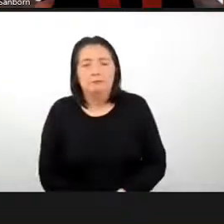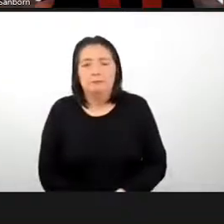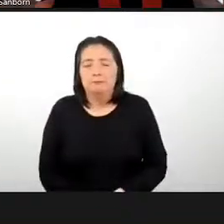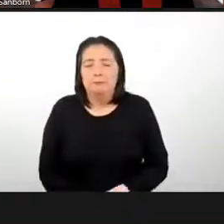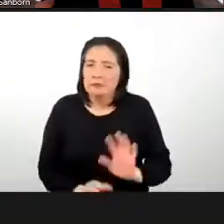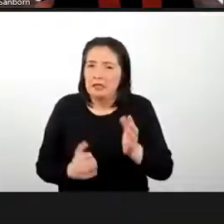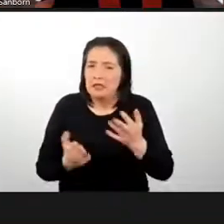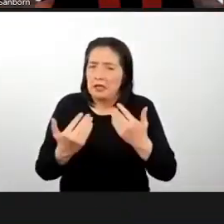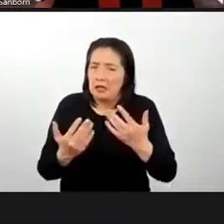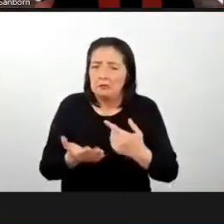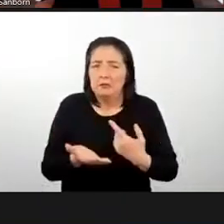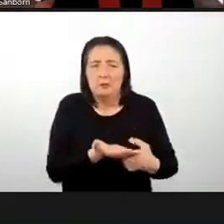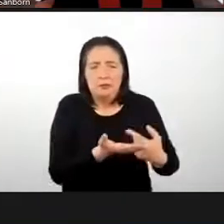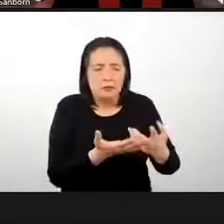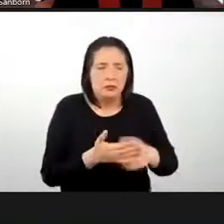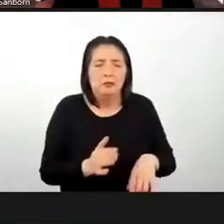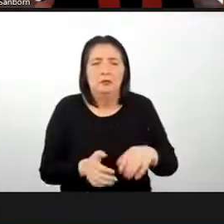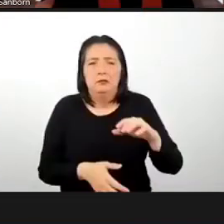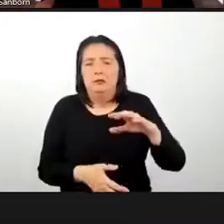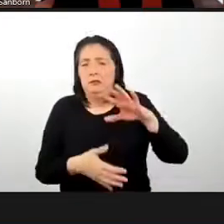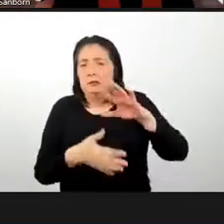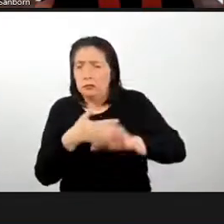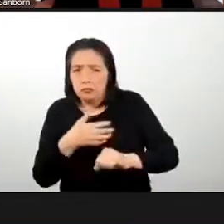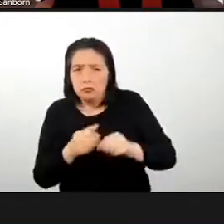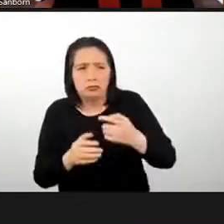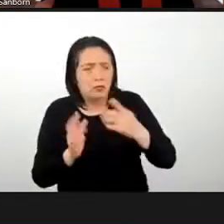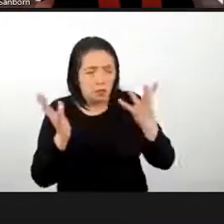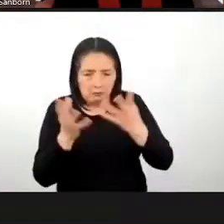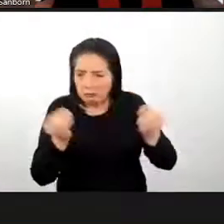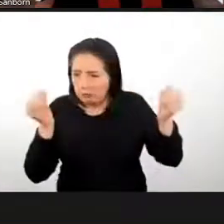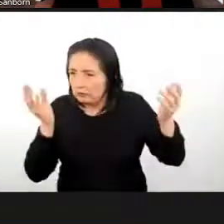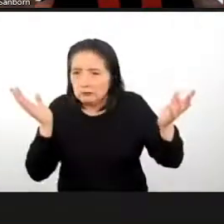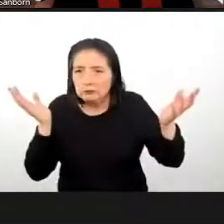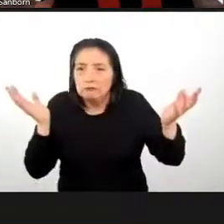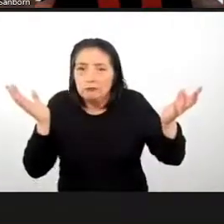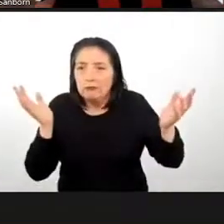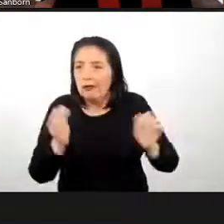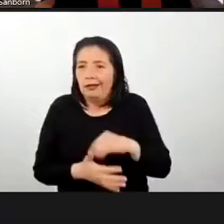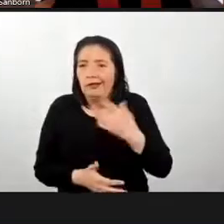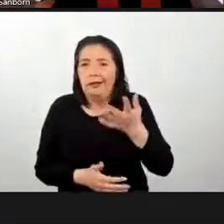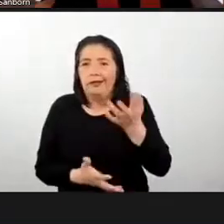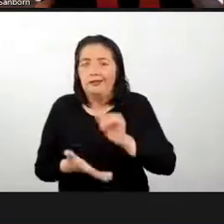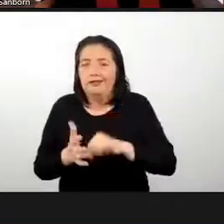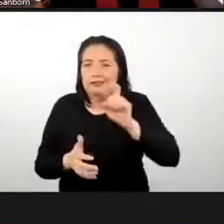Se habló del diálogo norte-sur, ahora ya ha desaparecido, ¿no? Y hay que recuperarlo porque está claro